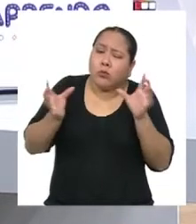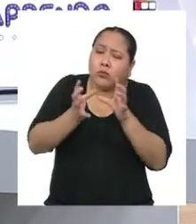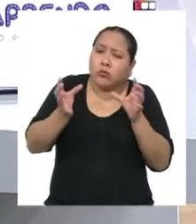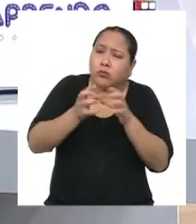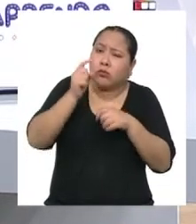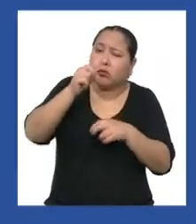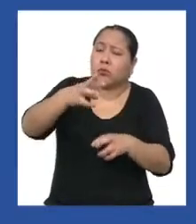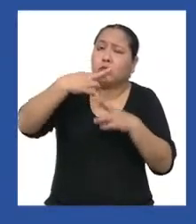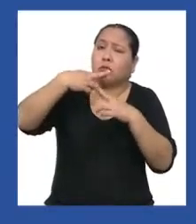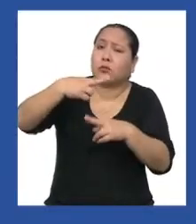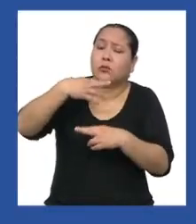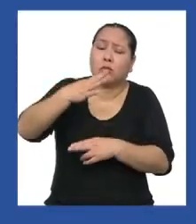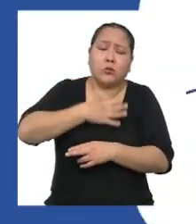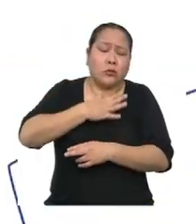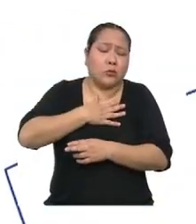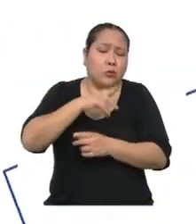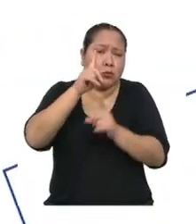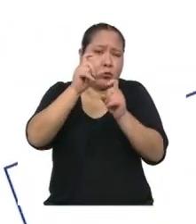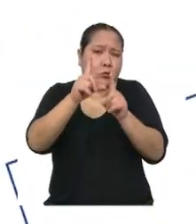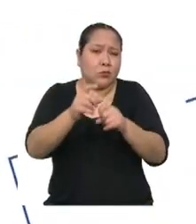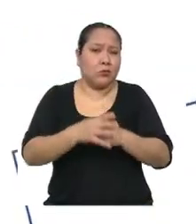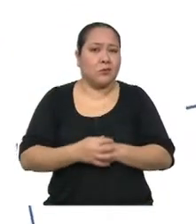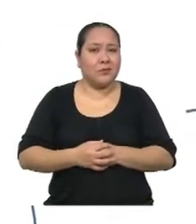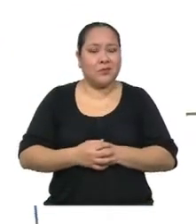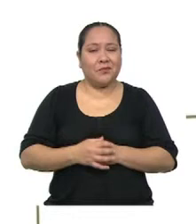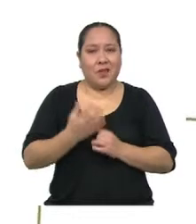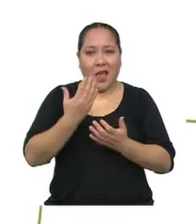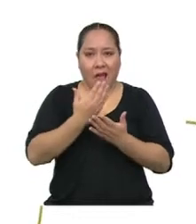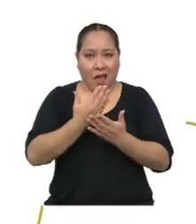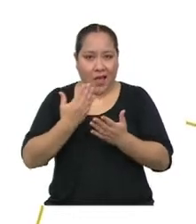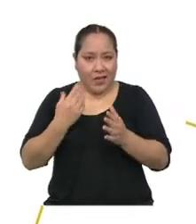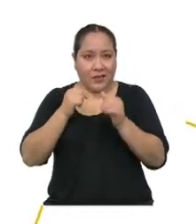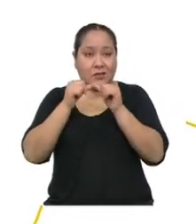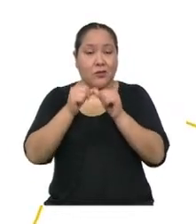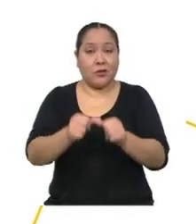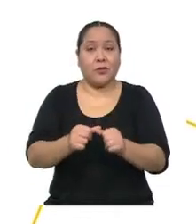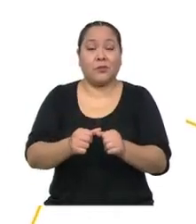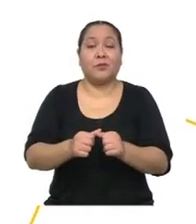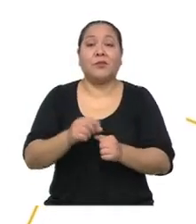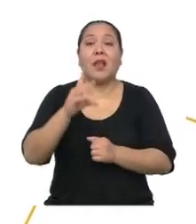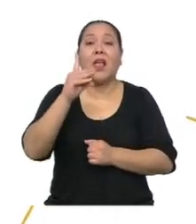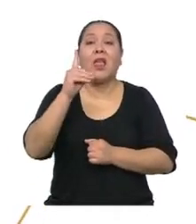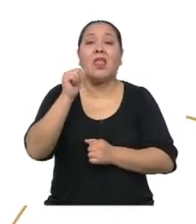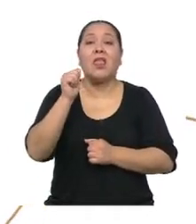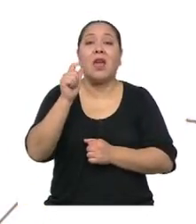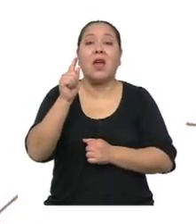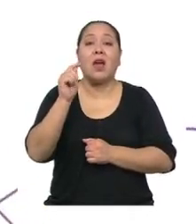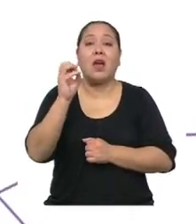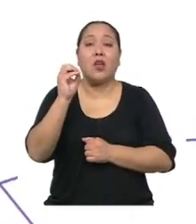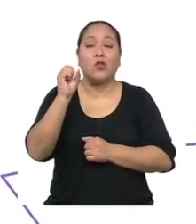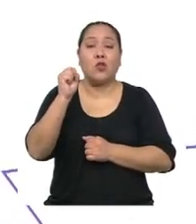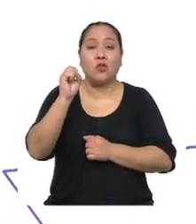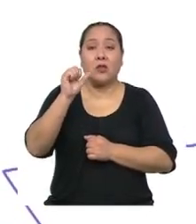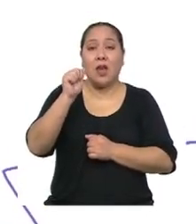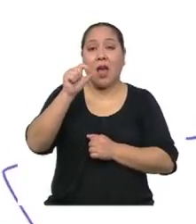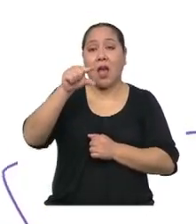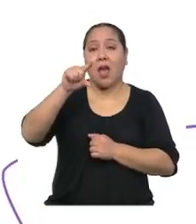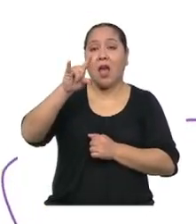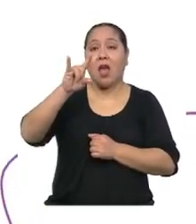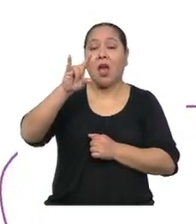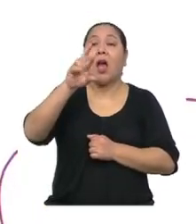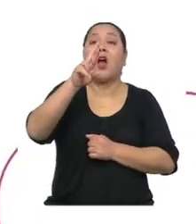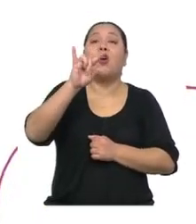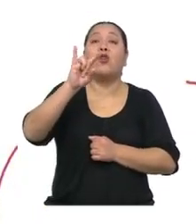los resultados de mi encuesta. Antes de continuar, cuando decimos datos agrupados, estamos refiriéndonos que los datos